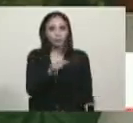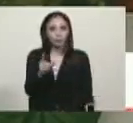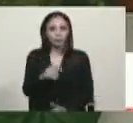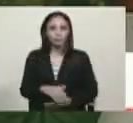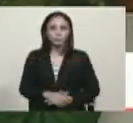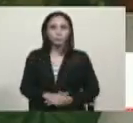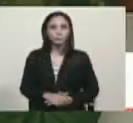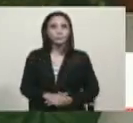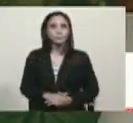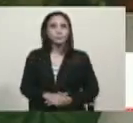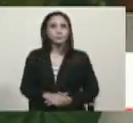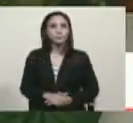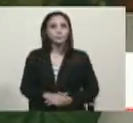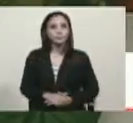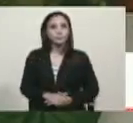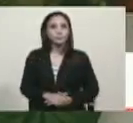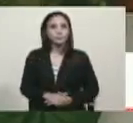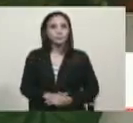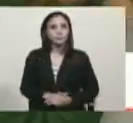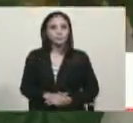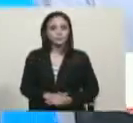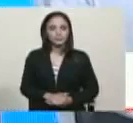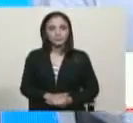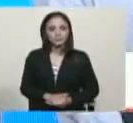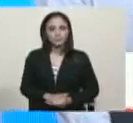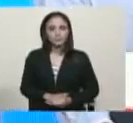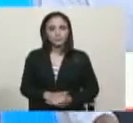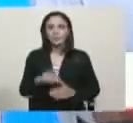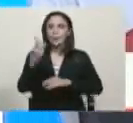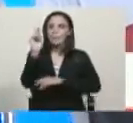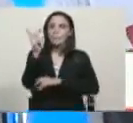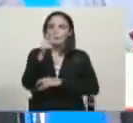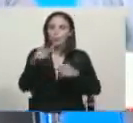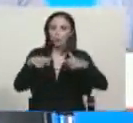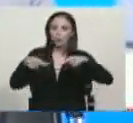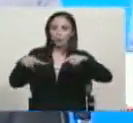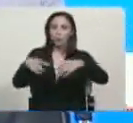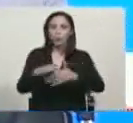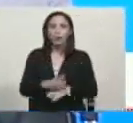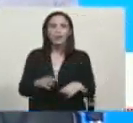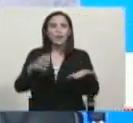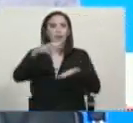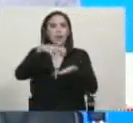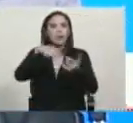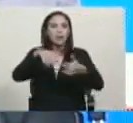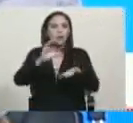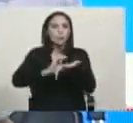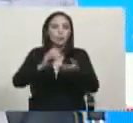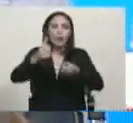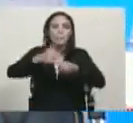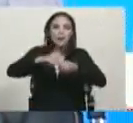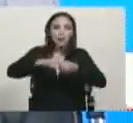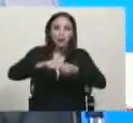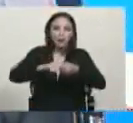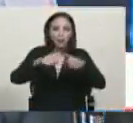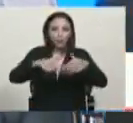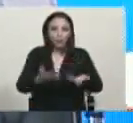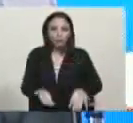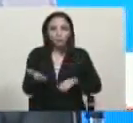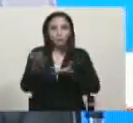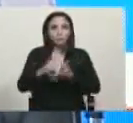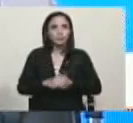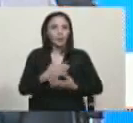Maracaibo, en la parroquia Francisco Eugenio Bustamante de la ciudad de Maracaibo, en el estado Zulia. Un